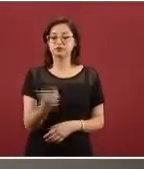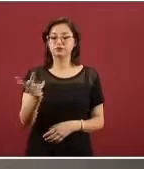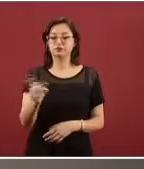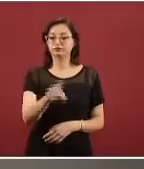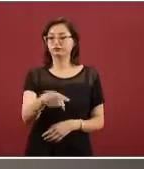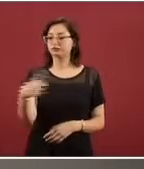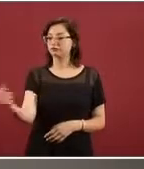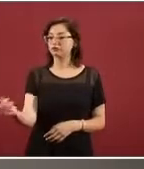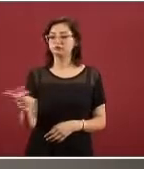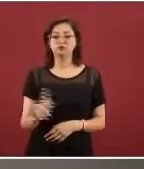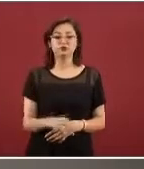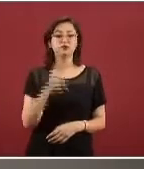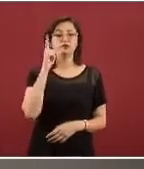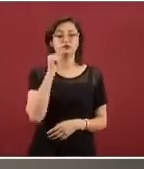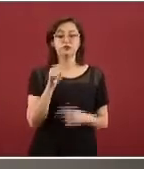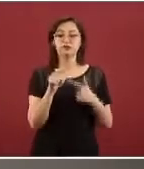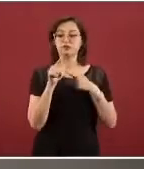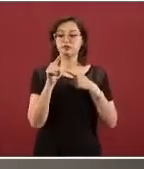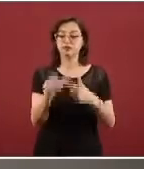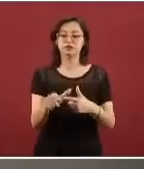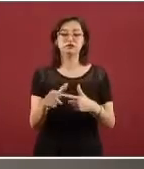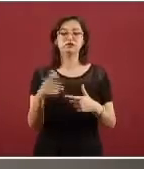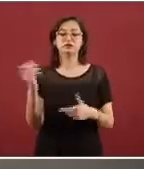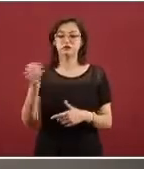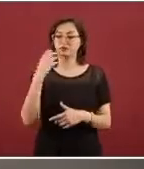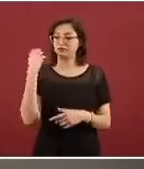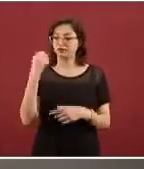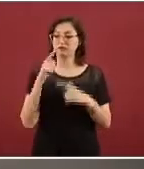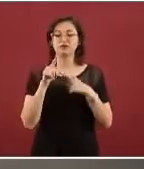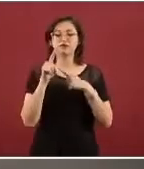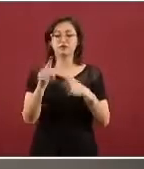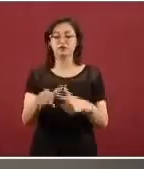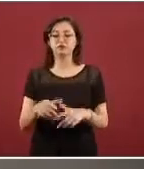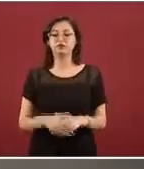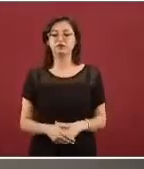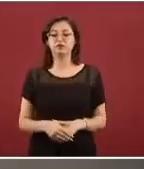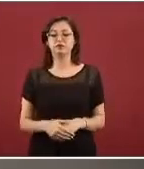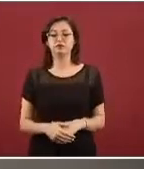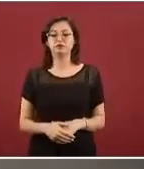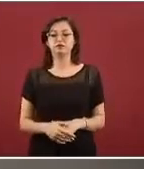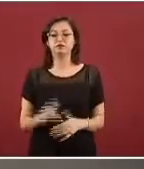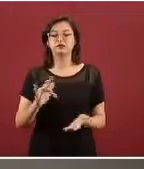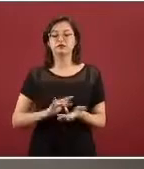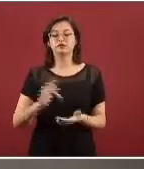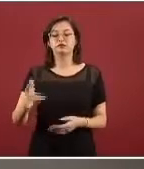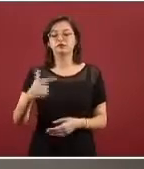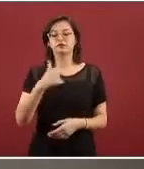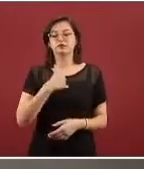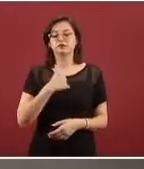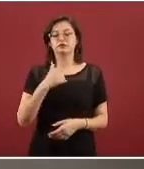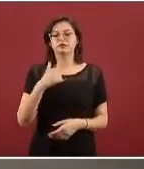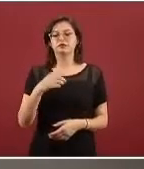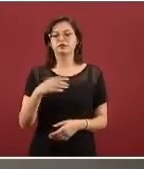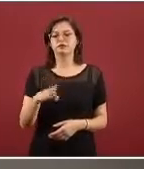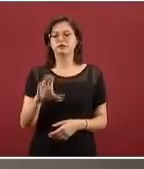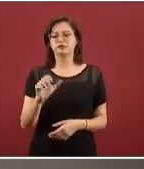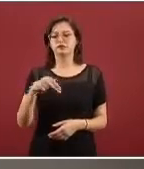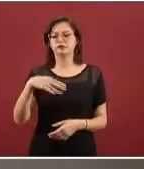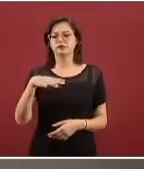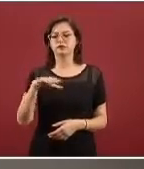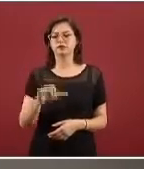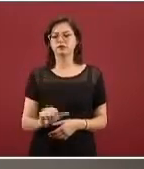estaban programadas. Mañana seguimos con conferencias y lo vamos a aclarar. Por favor. Notimex TV. Son dos